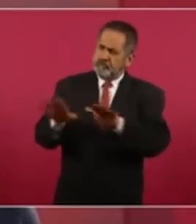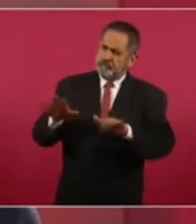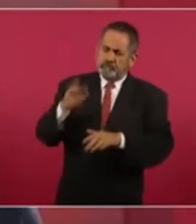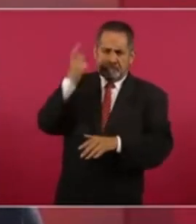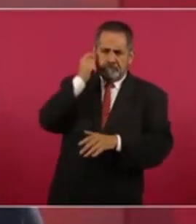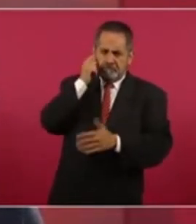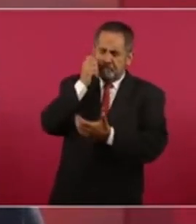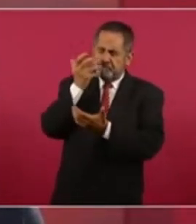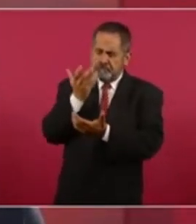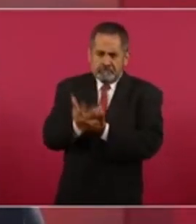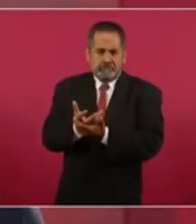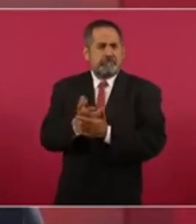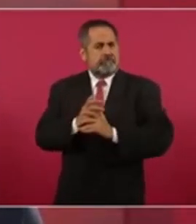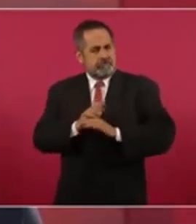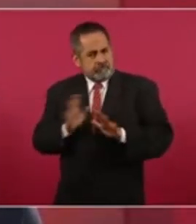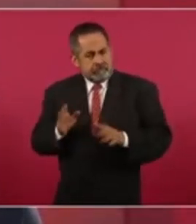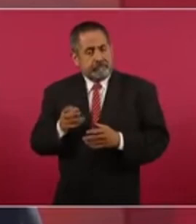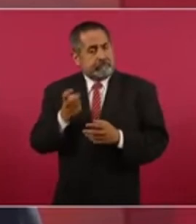trabajé